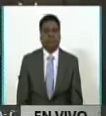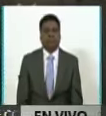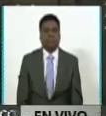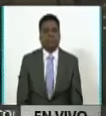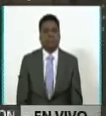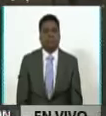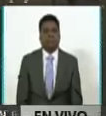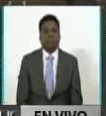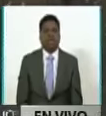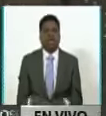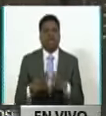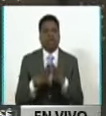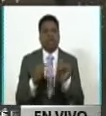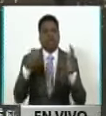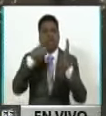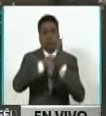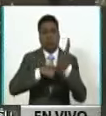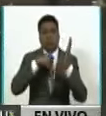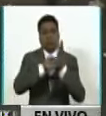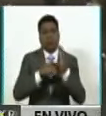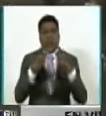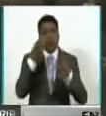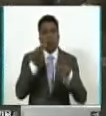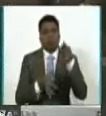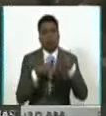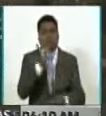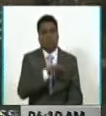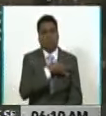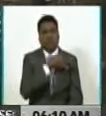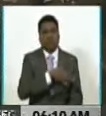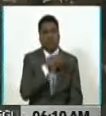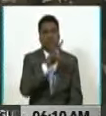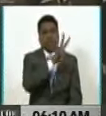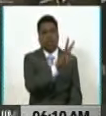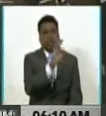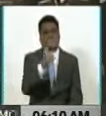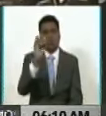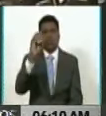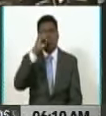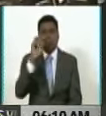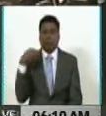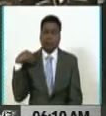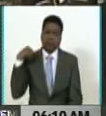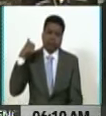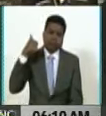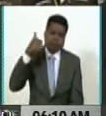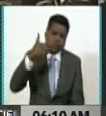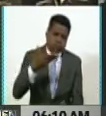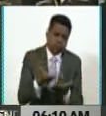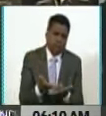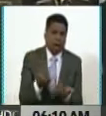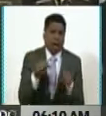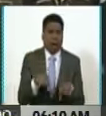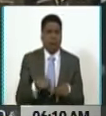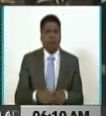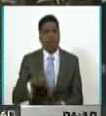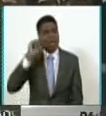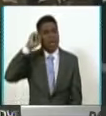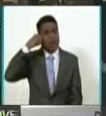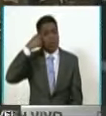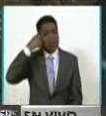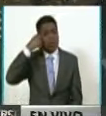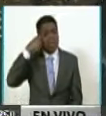El legado de la lucha por la justicia social se mantiene vigente 200 años después. Recordemos que Zamora fue